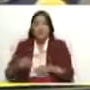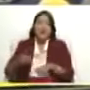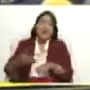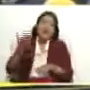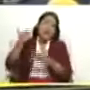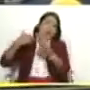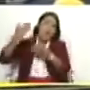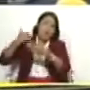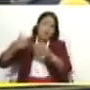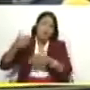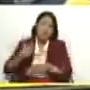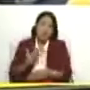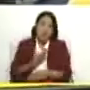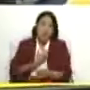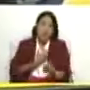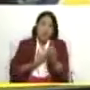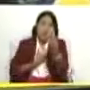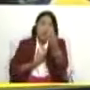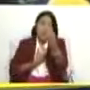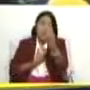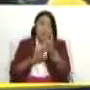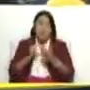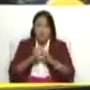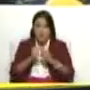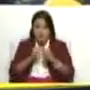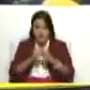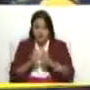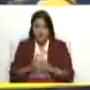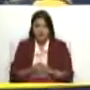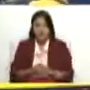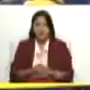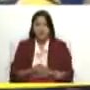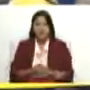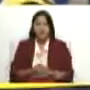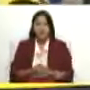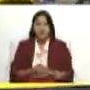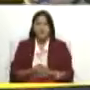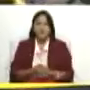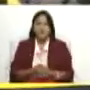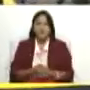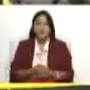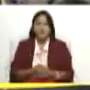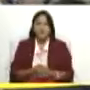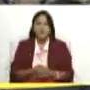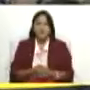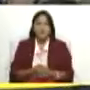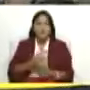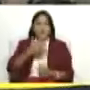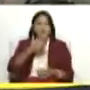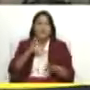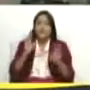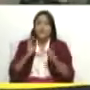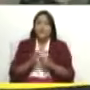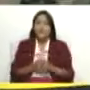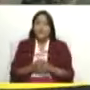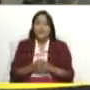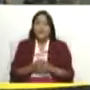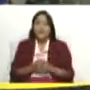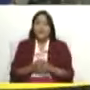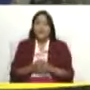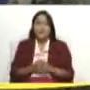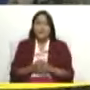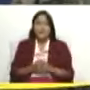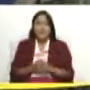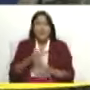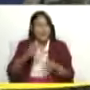eh las medallas provenían de algunas disciplinas ya conocidas como el es la alterofilia el